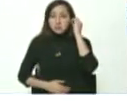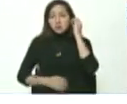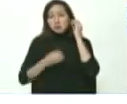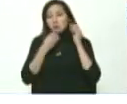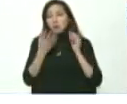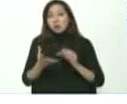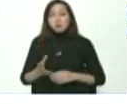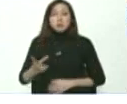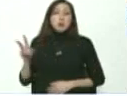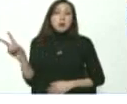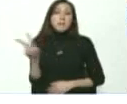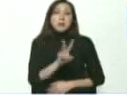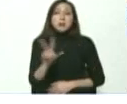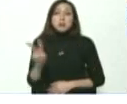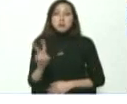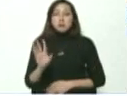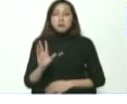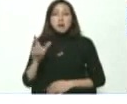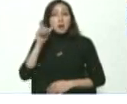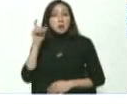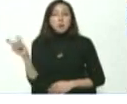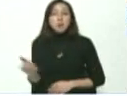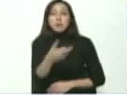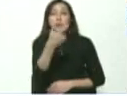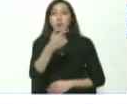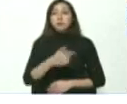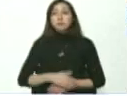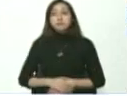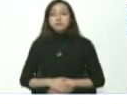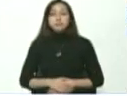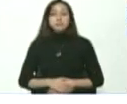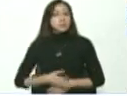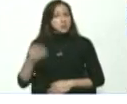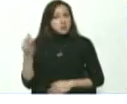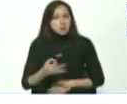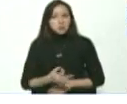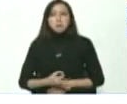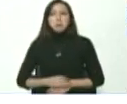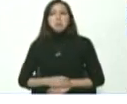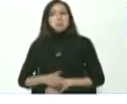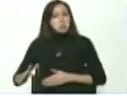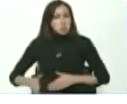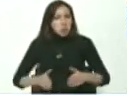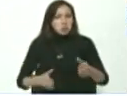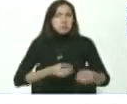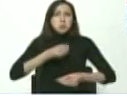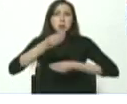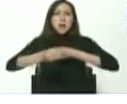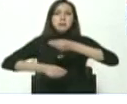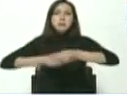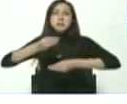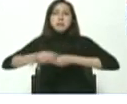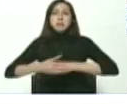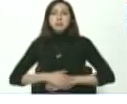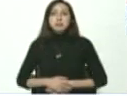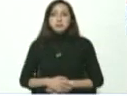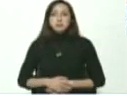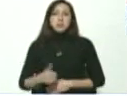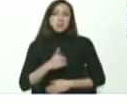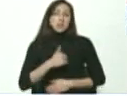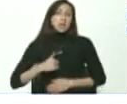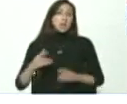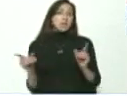Venezuela vaya, como siempre, consolidando su camino. Si quieren